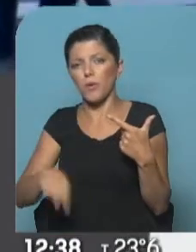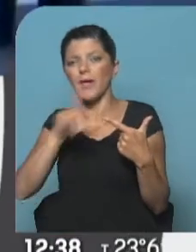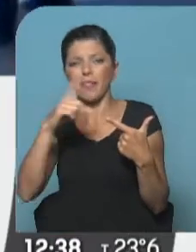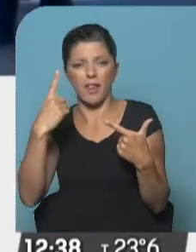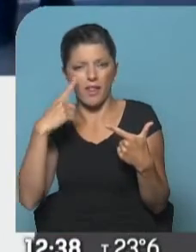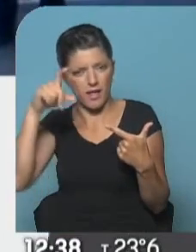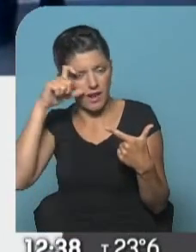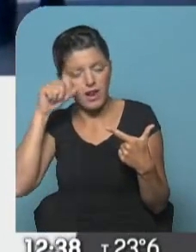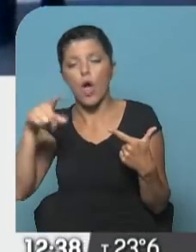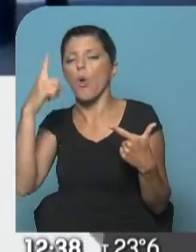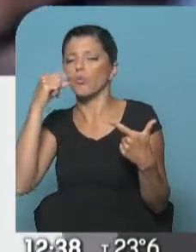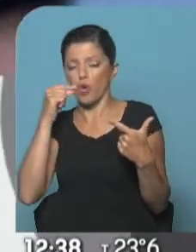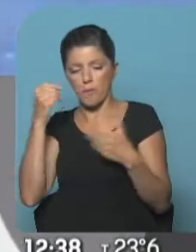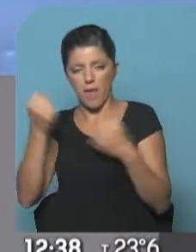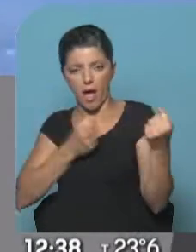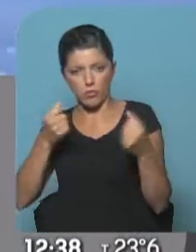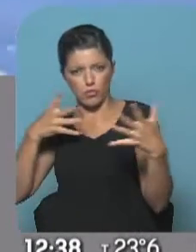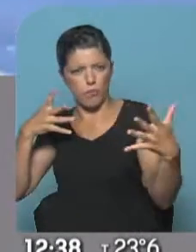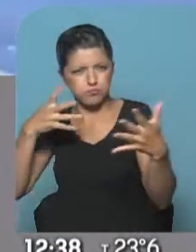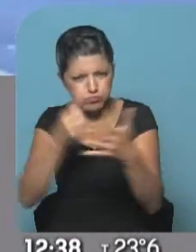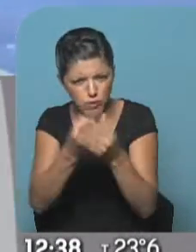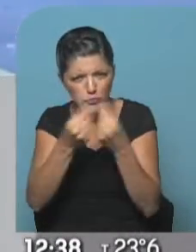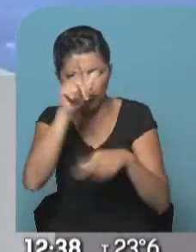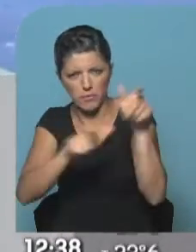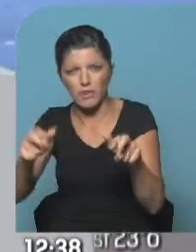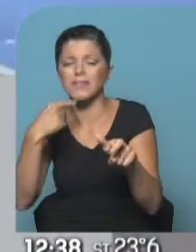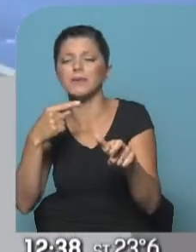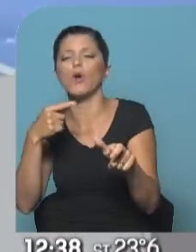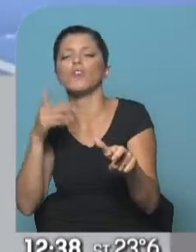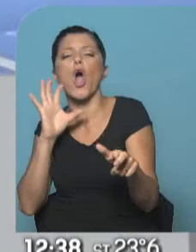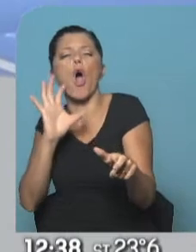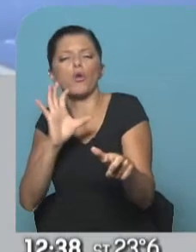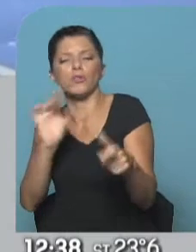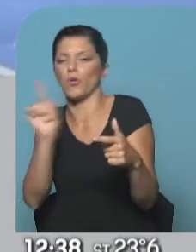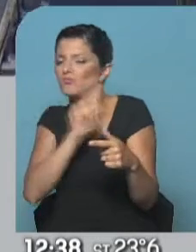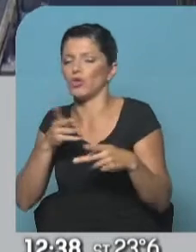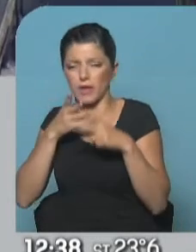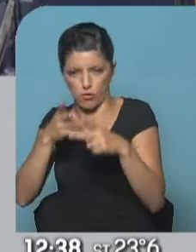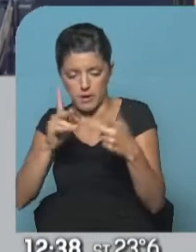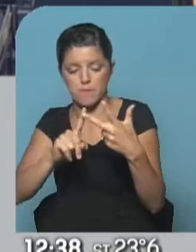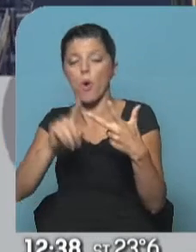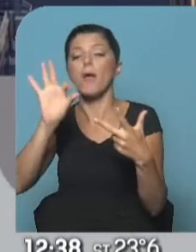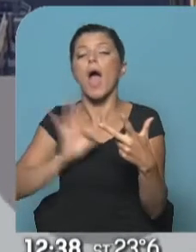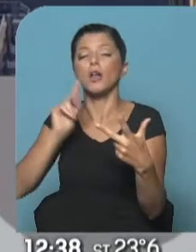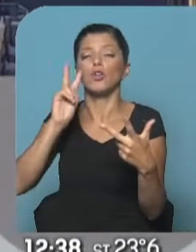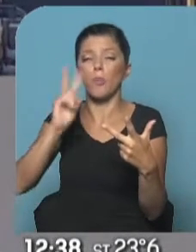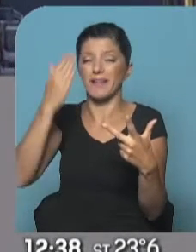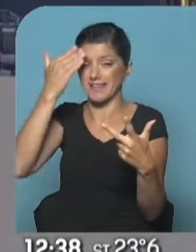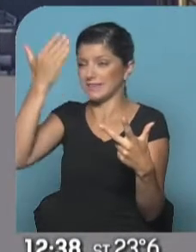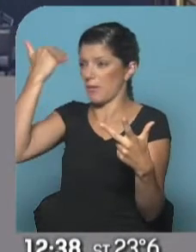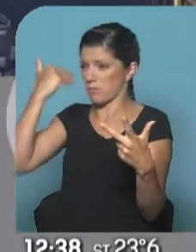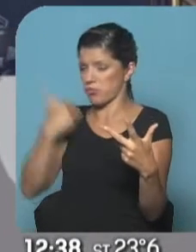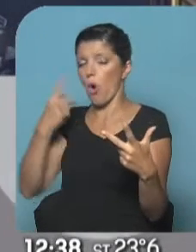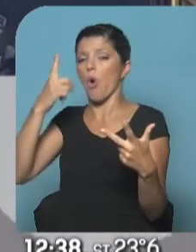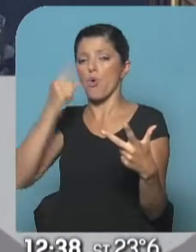un hombre embistió con su coche contra una multitud, hablamos de crimen de odio, no de terrorismo. Sí. En 2015, cuando entró un hombre armado